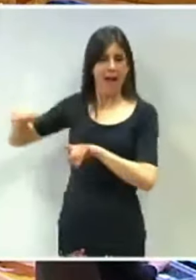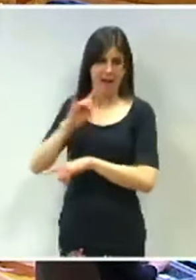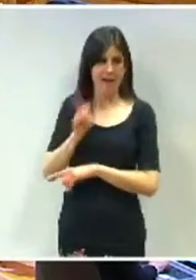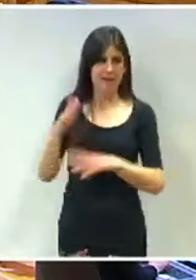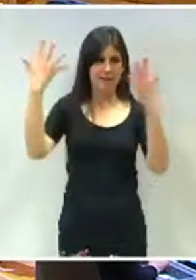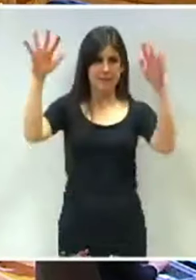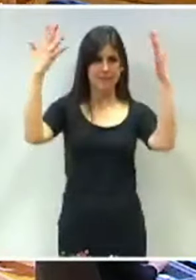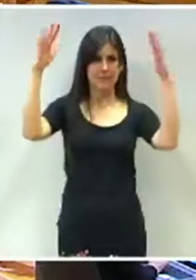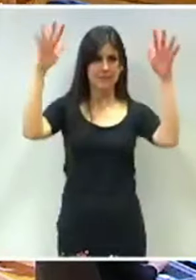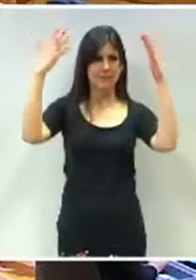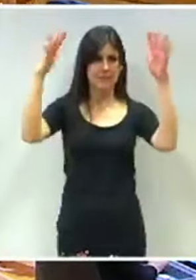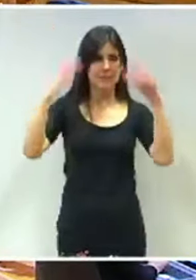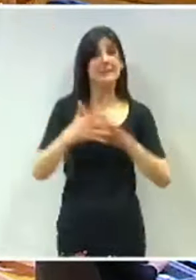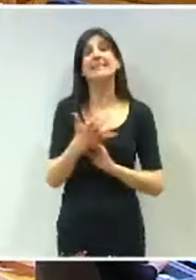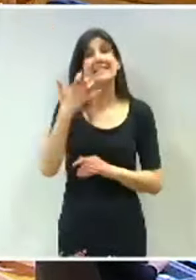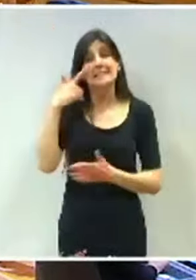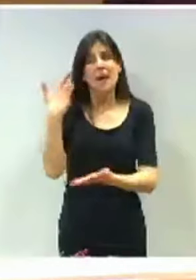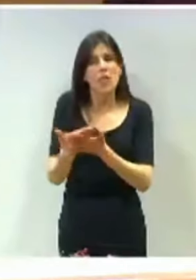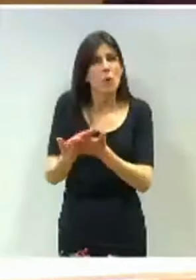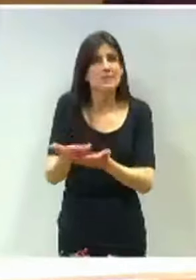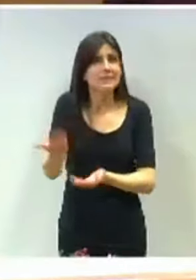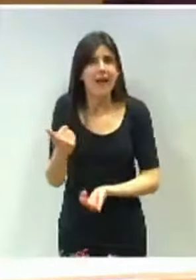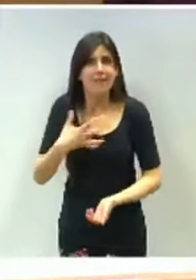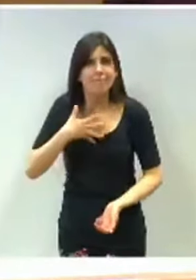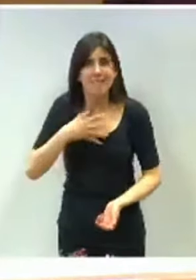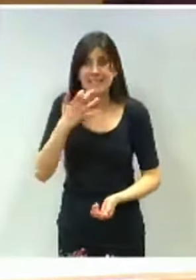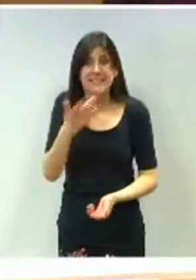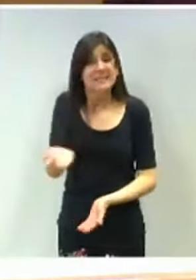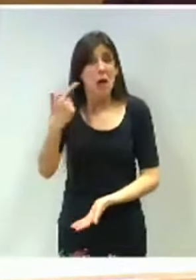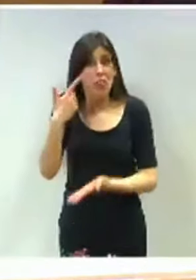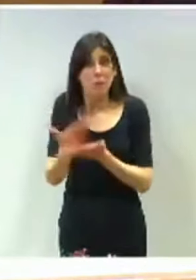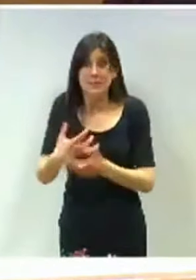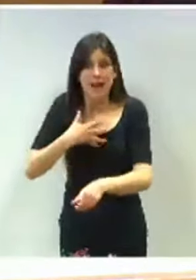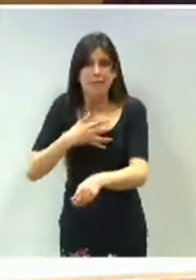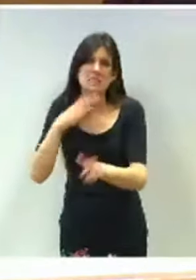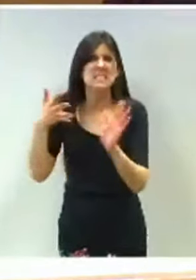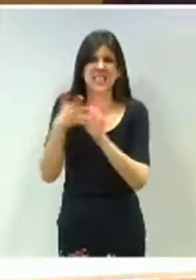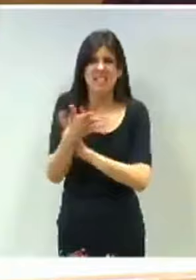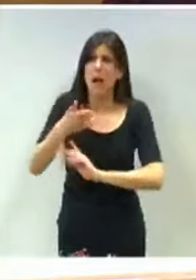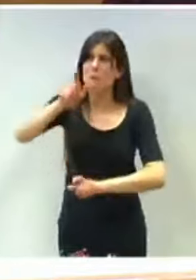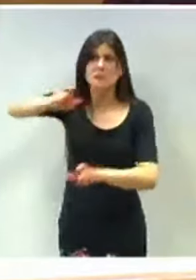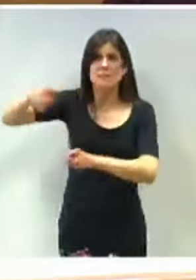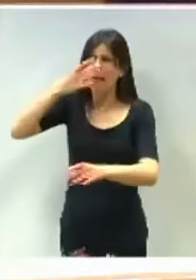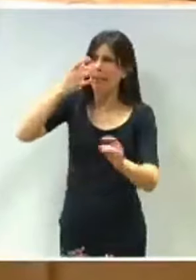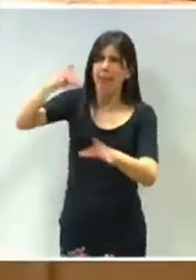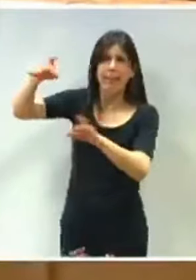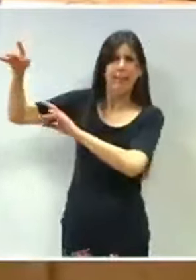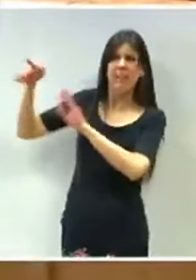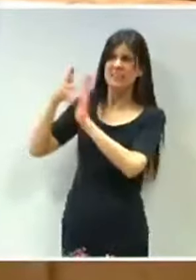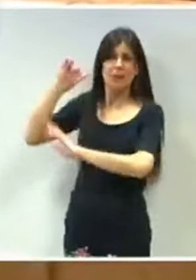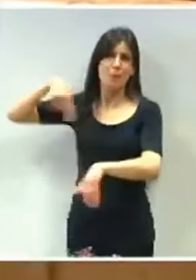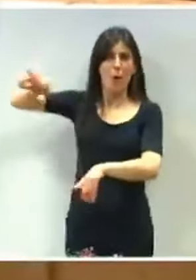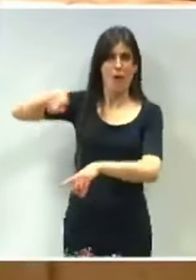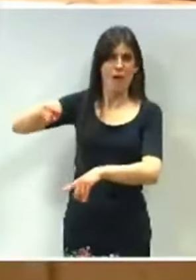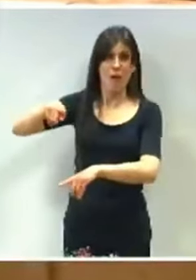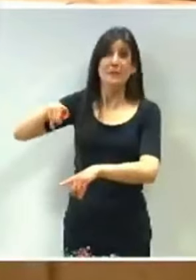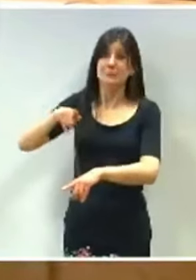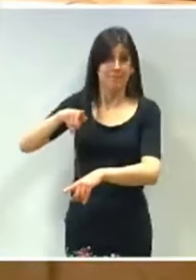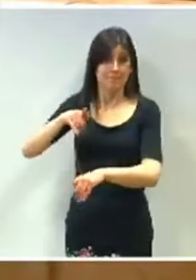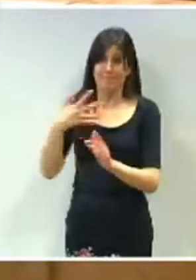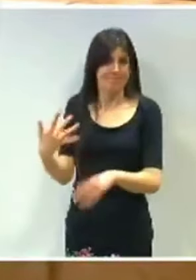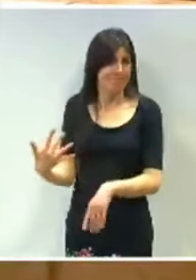calumnias si no puede hacerlo si no puede hacerlo está usted calumniando está usted calumniando y eso es